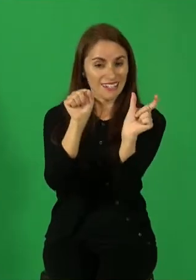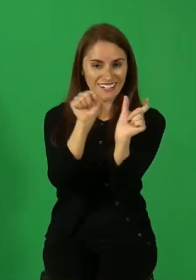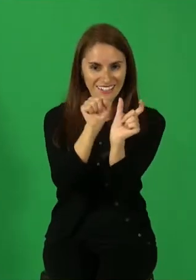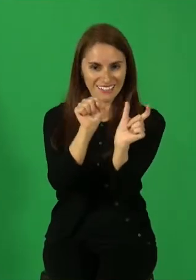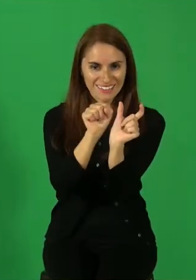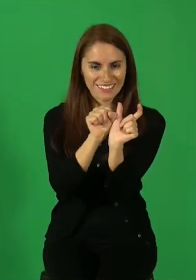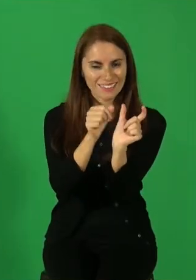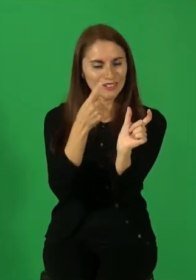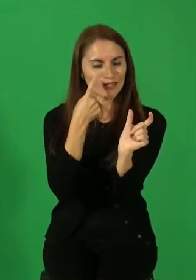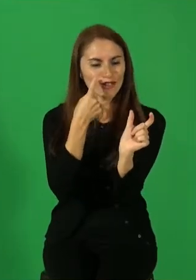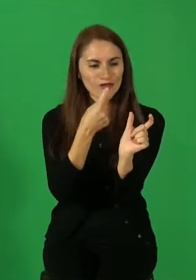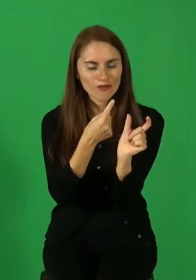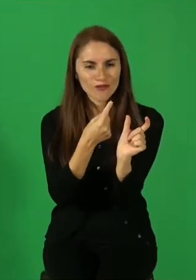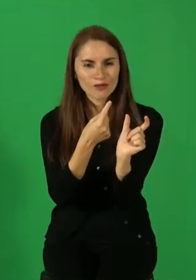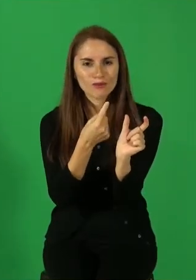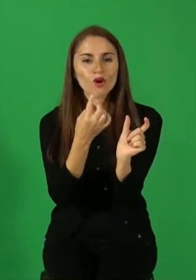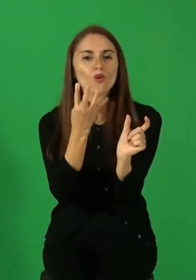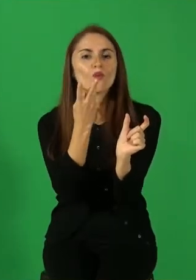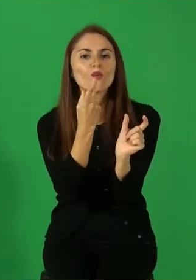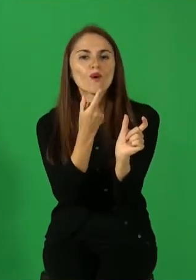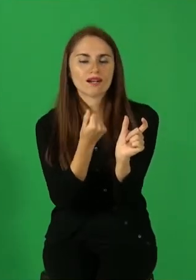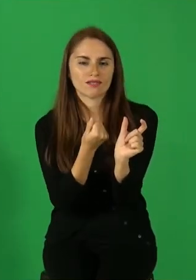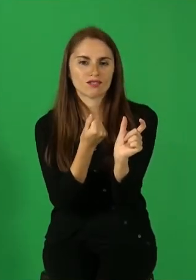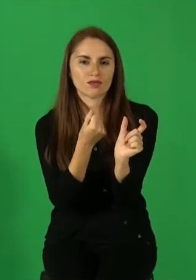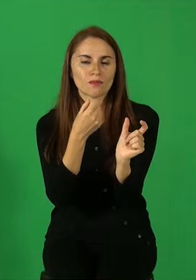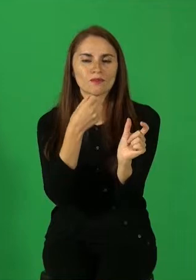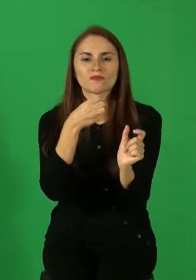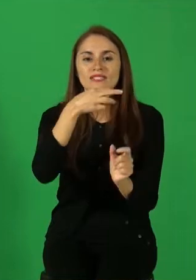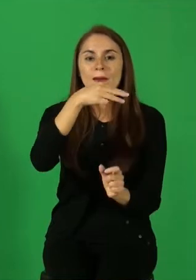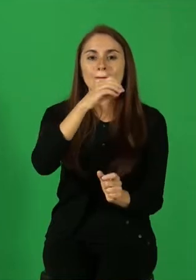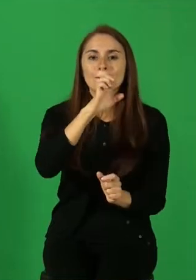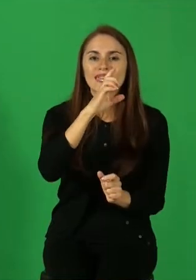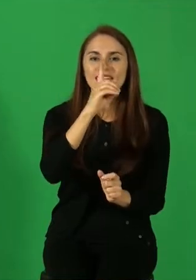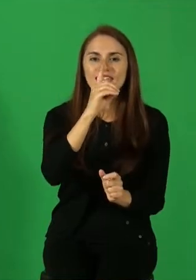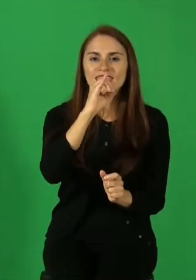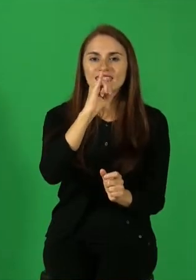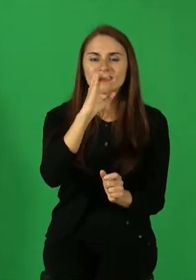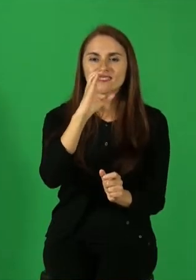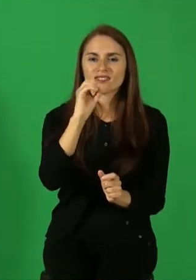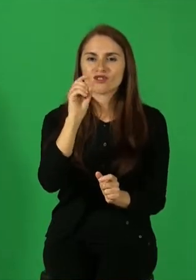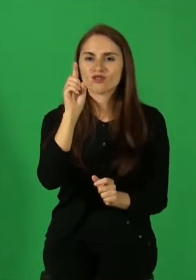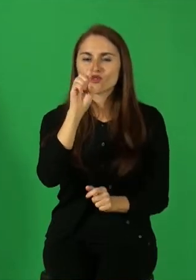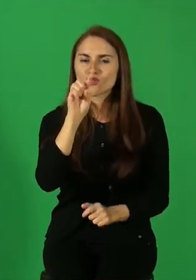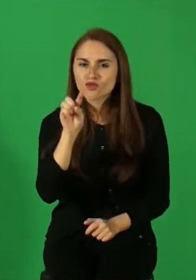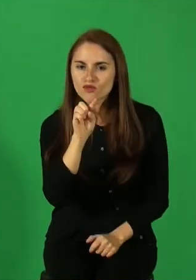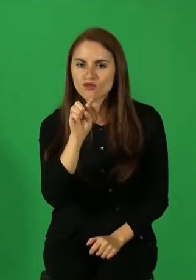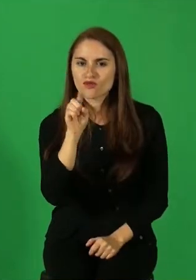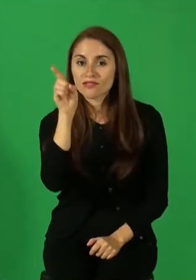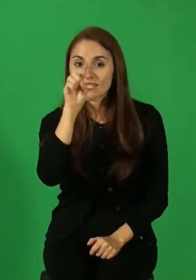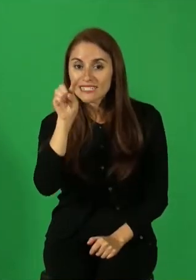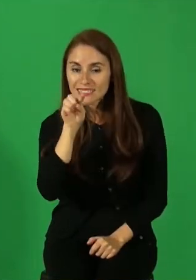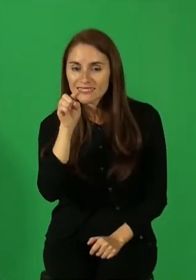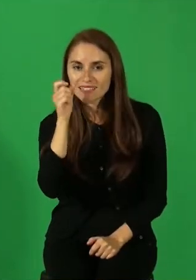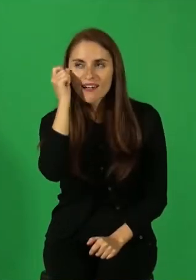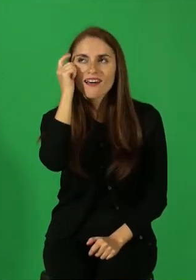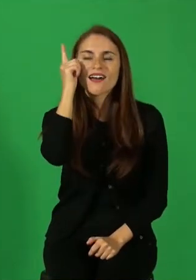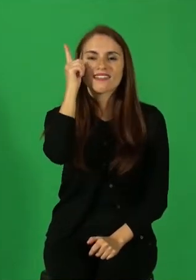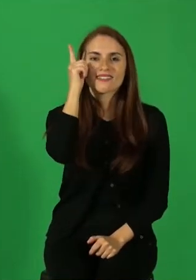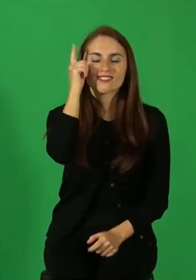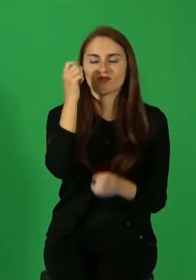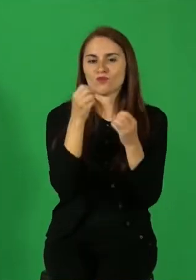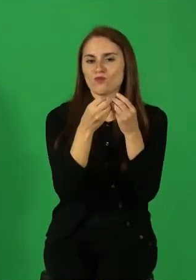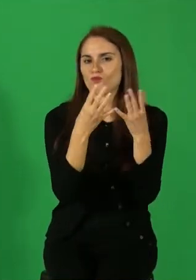este caso, al sustantivo médico. Está hablando de varios. ¿Y cómo nos damos